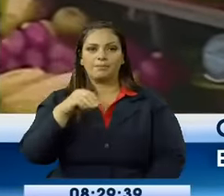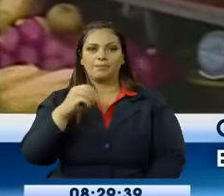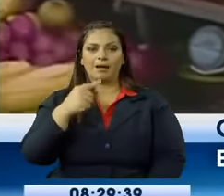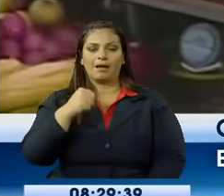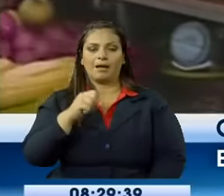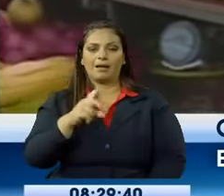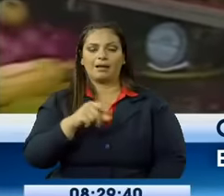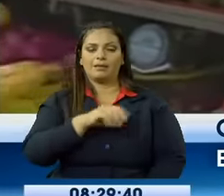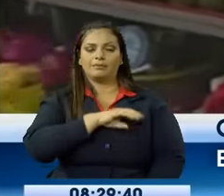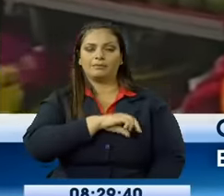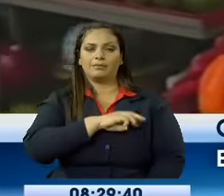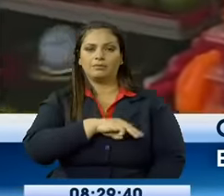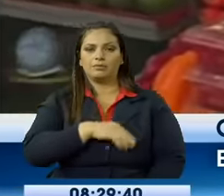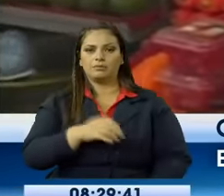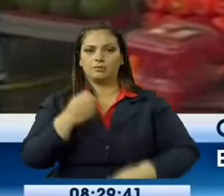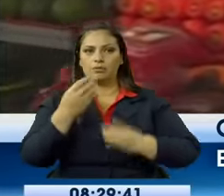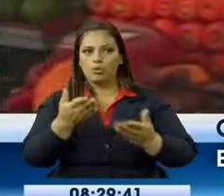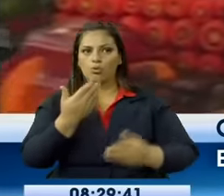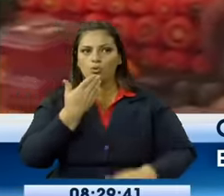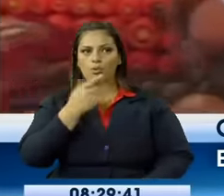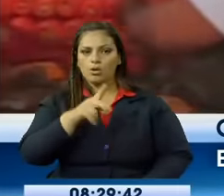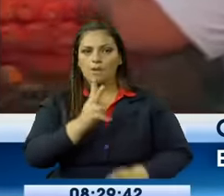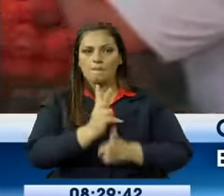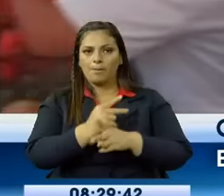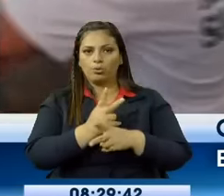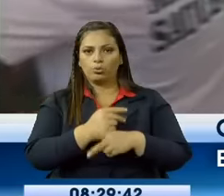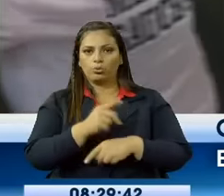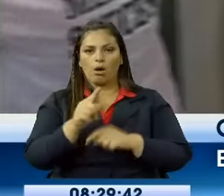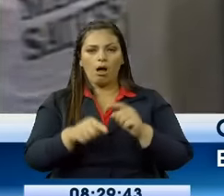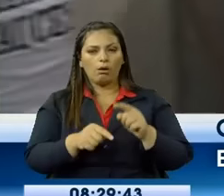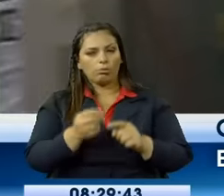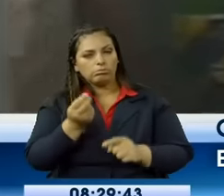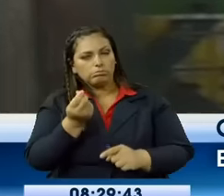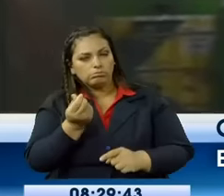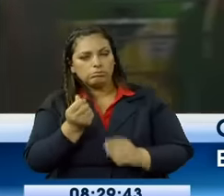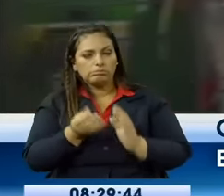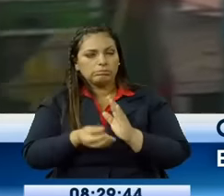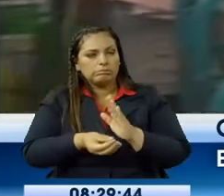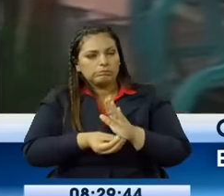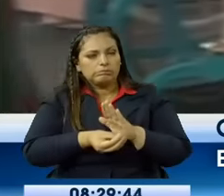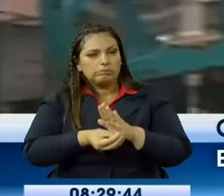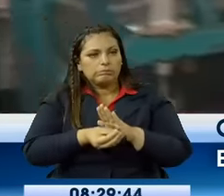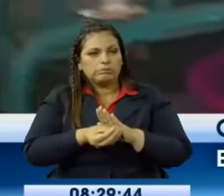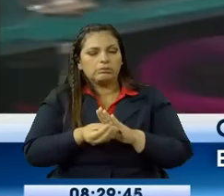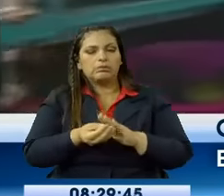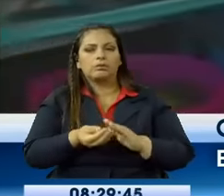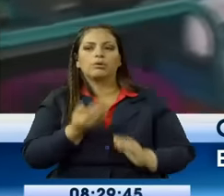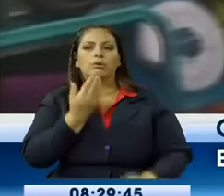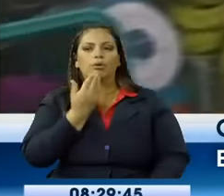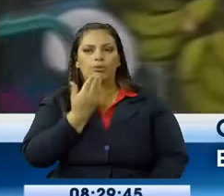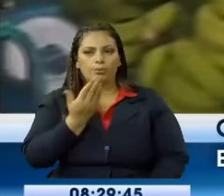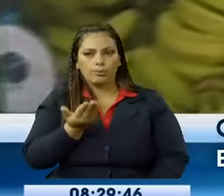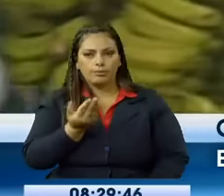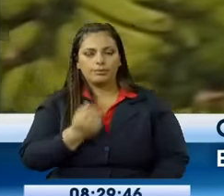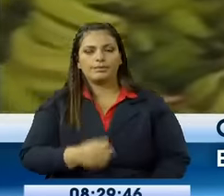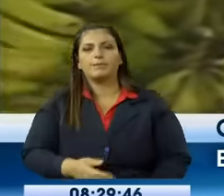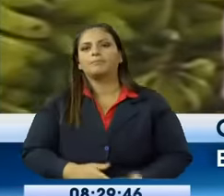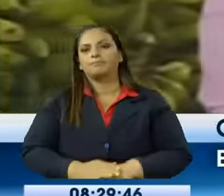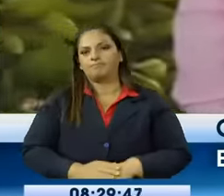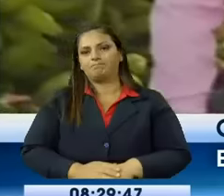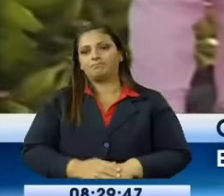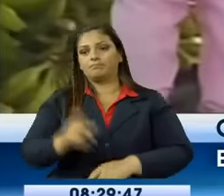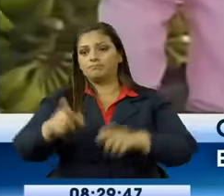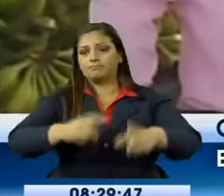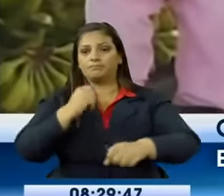incrementos. Nosotros con el MAGAP y junto con todos los comerciantes mayoristas y minoristas vamos a llevar a cabo una reunión, vamos a llevar a cabo